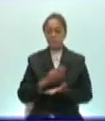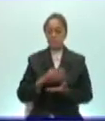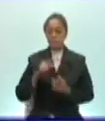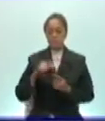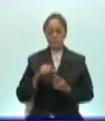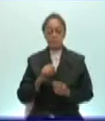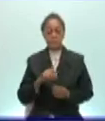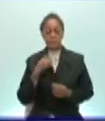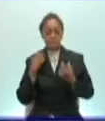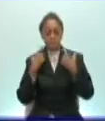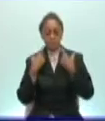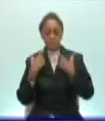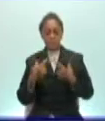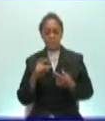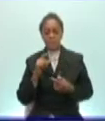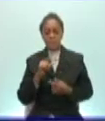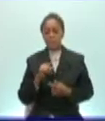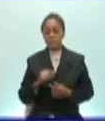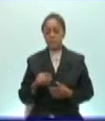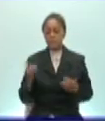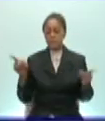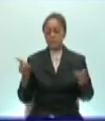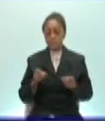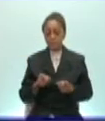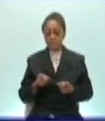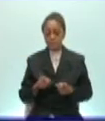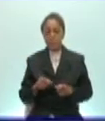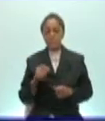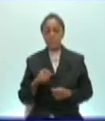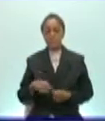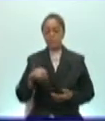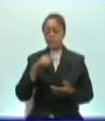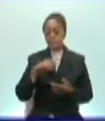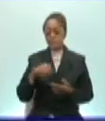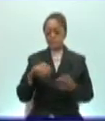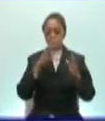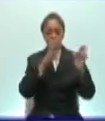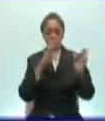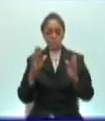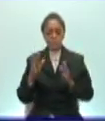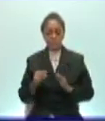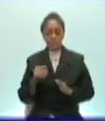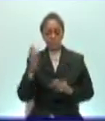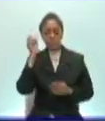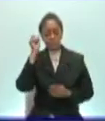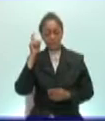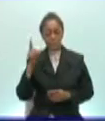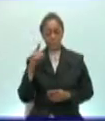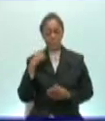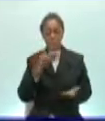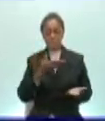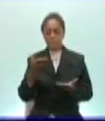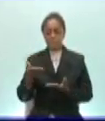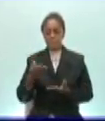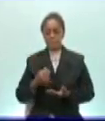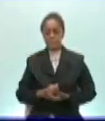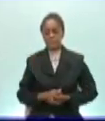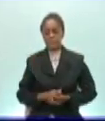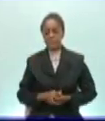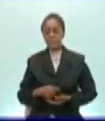que me es importante que ustedes sinteticen y elaboren un esquema a partir de estas ideas. Vamos allá.